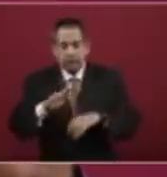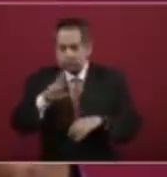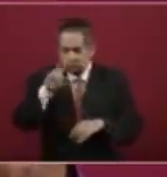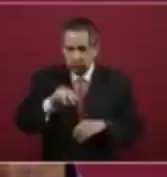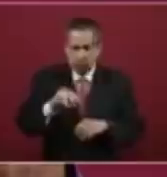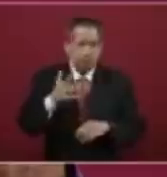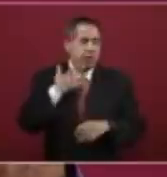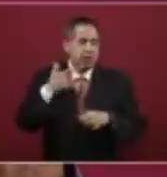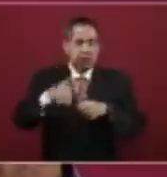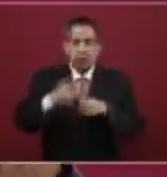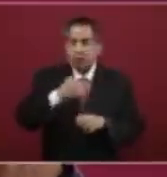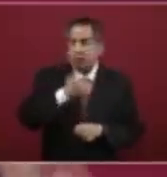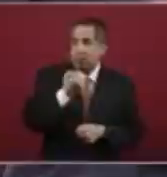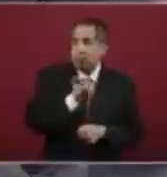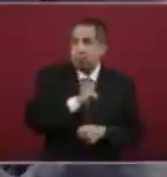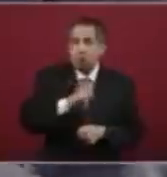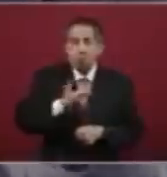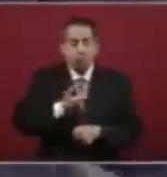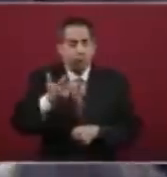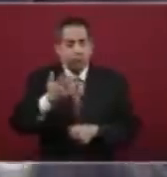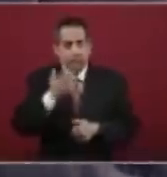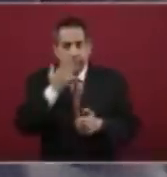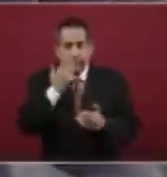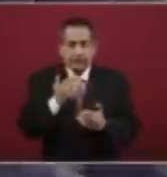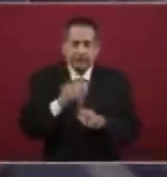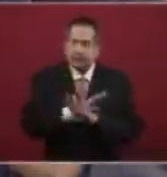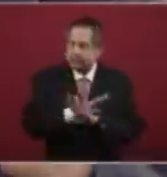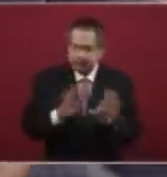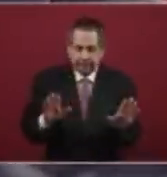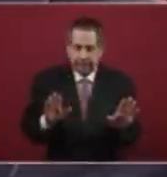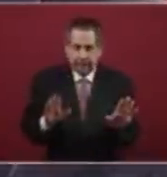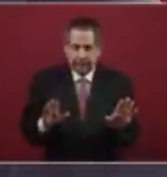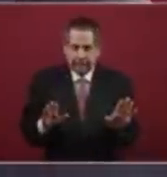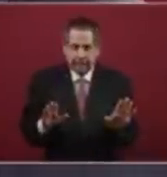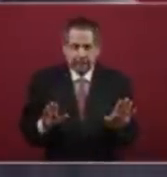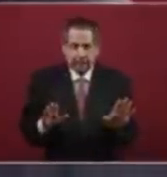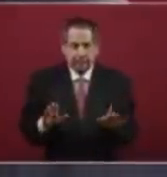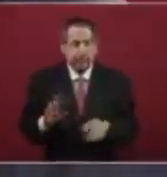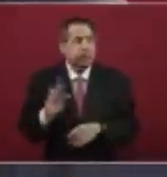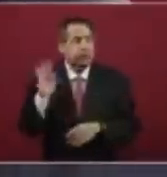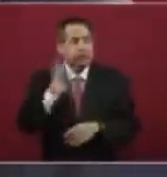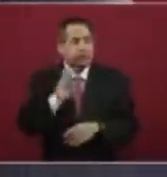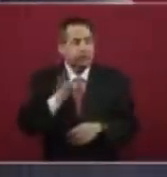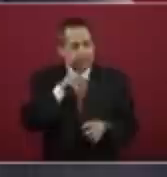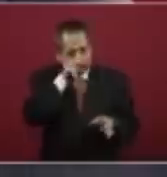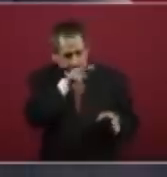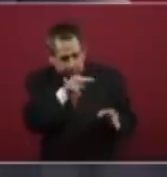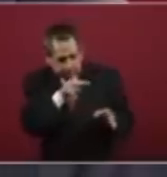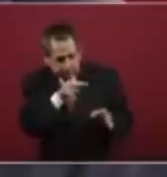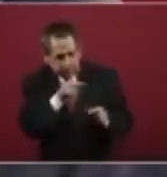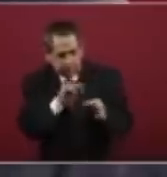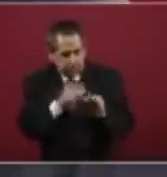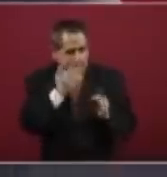gasolinazos. Entonces, si vemos que continúan las